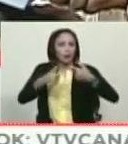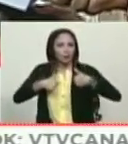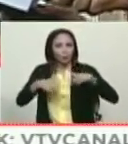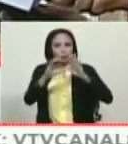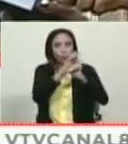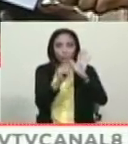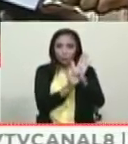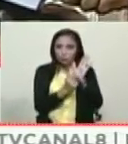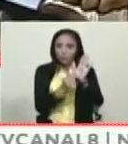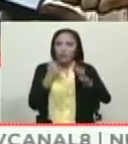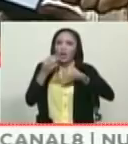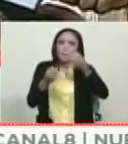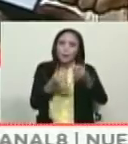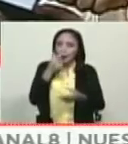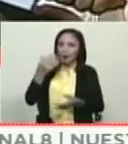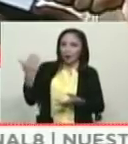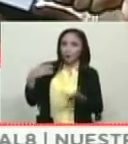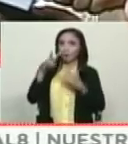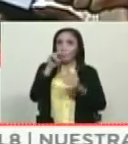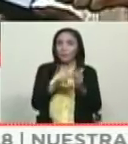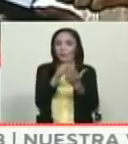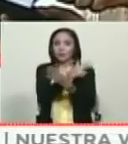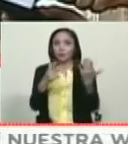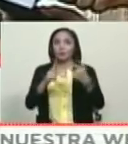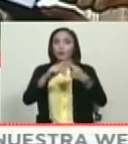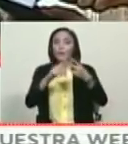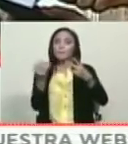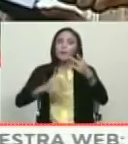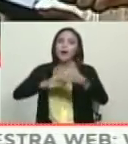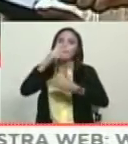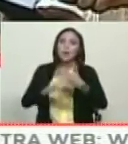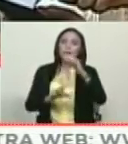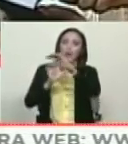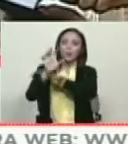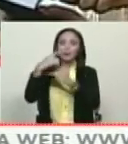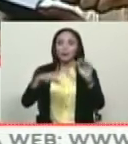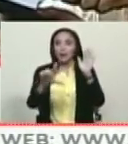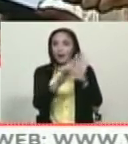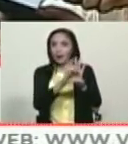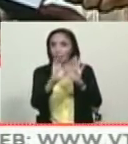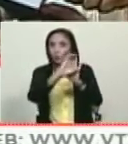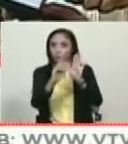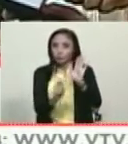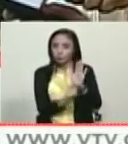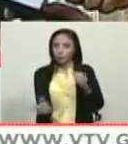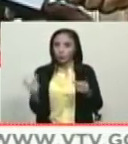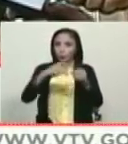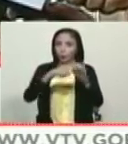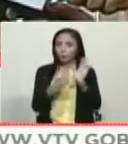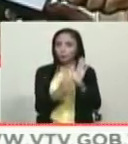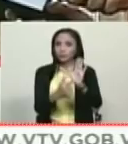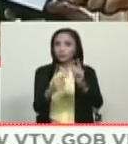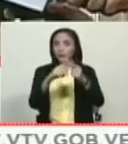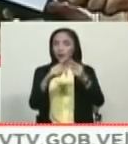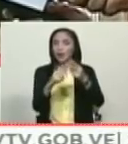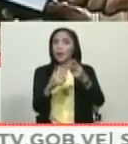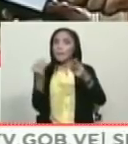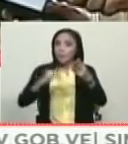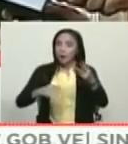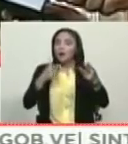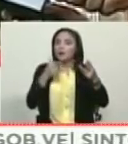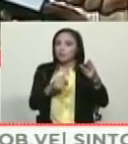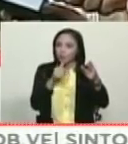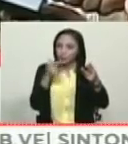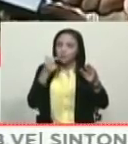constitución a presentar el plan de la patria para que se convierta en ley constitucional de la república y voy a hacer importantes